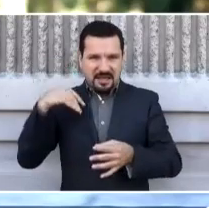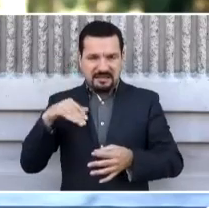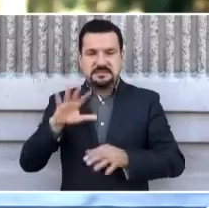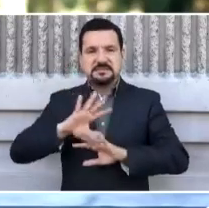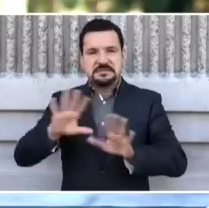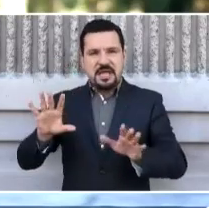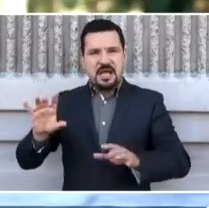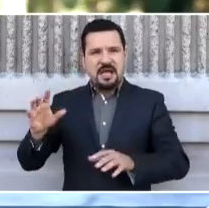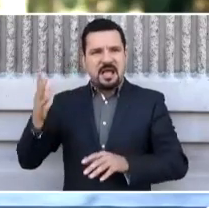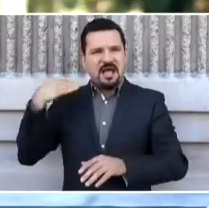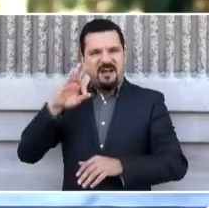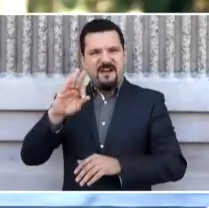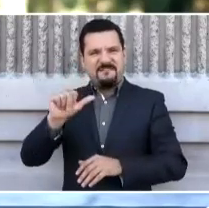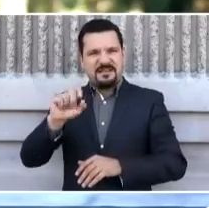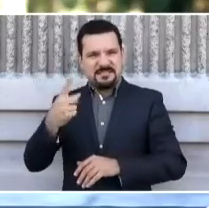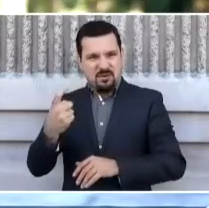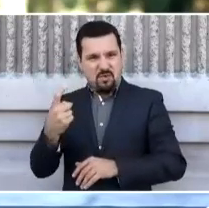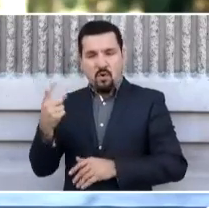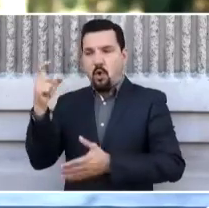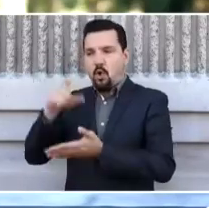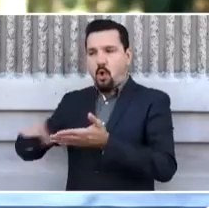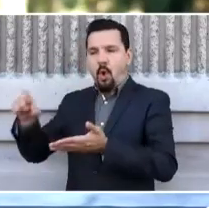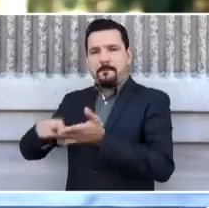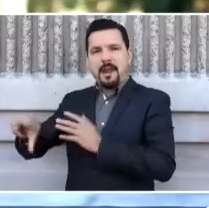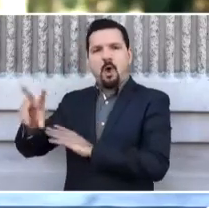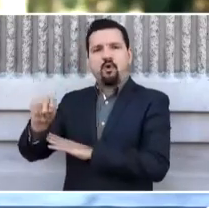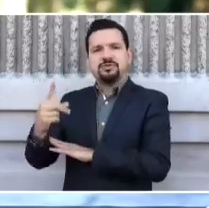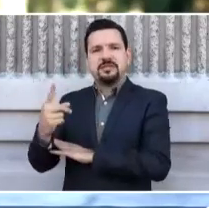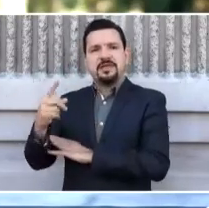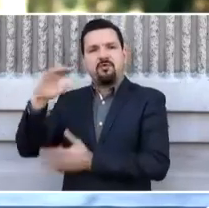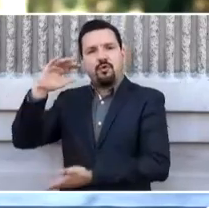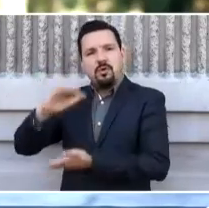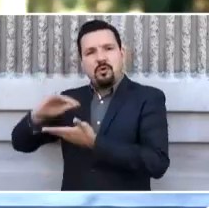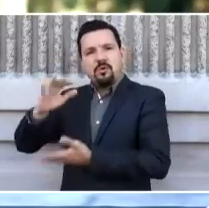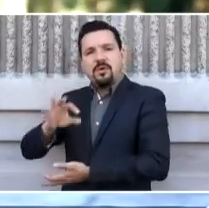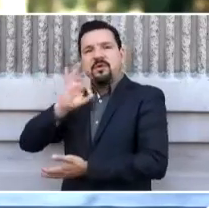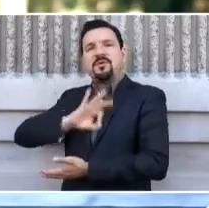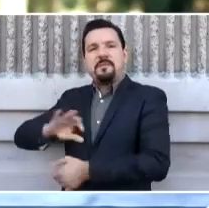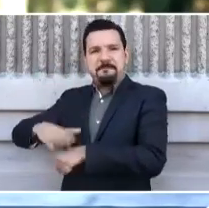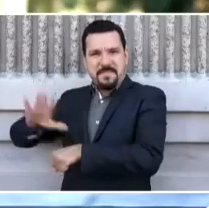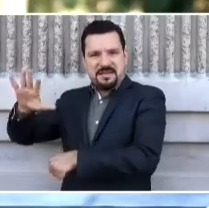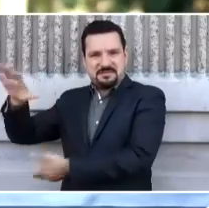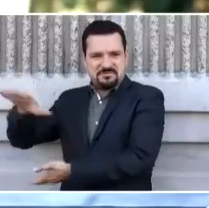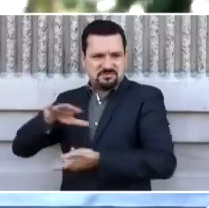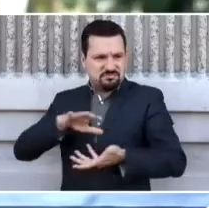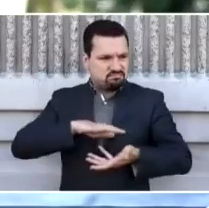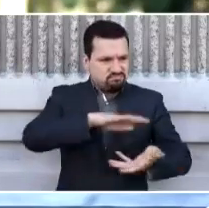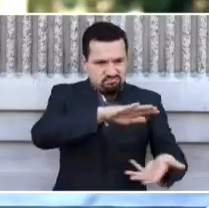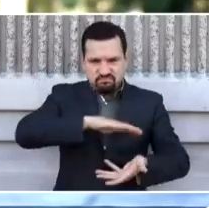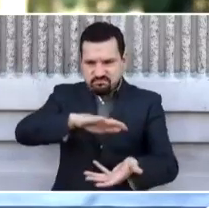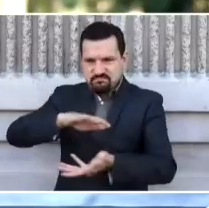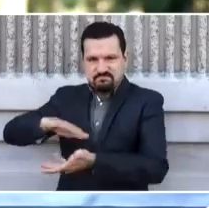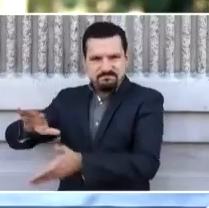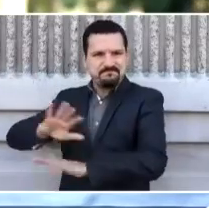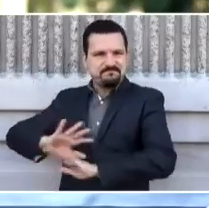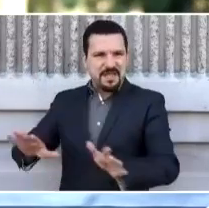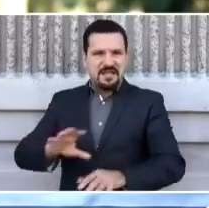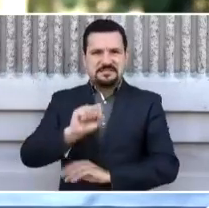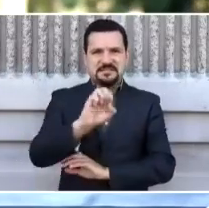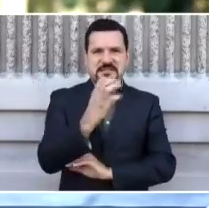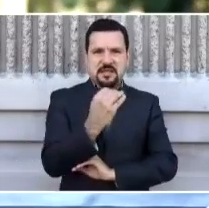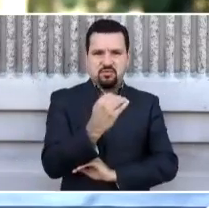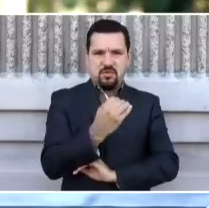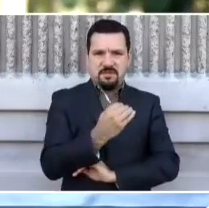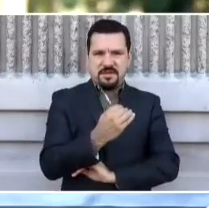adquirieron en una primera etapa 81 ventiladores, de los cuales ya tenemos ahorita distribuidos en nuestras unidades